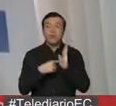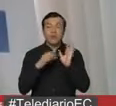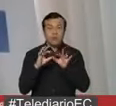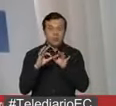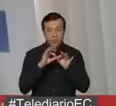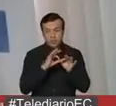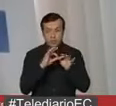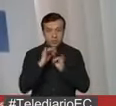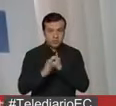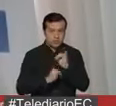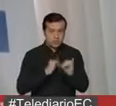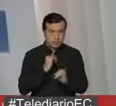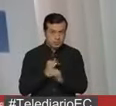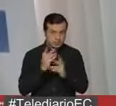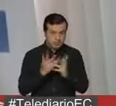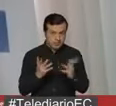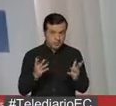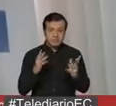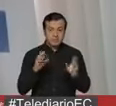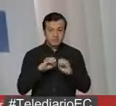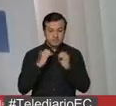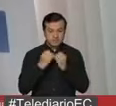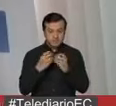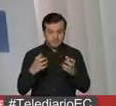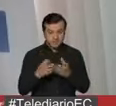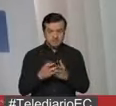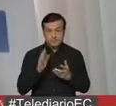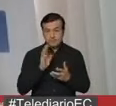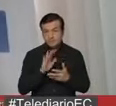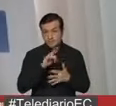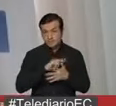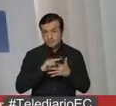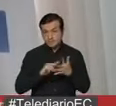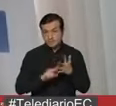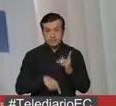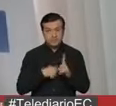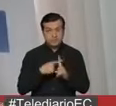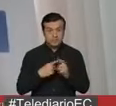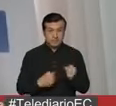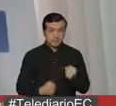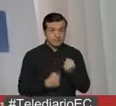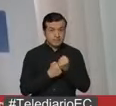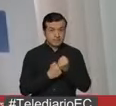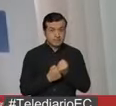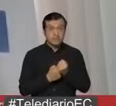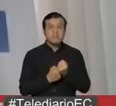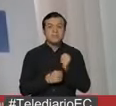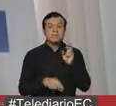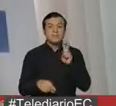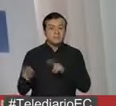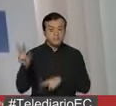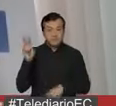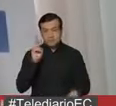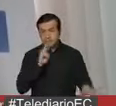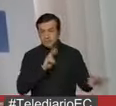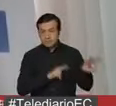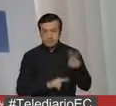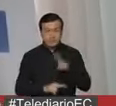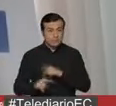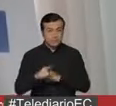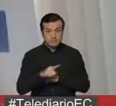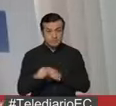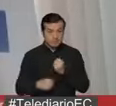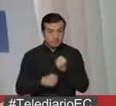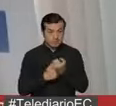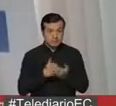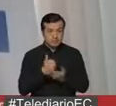cooperación internacional, ONGs, que pueden dar su apoyo para hacer una intervención integral y poder apoyar